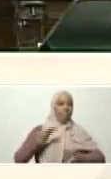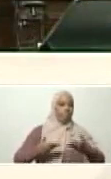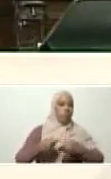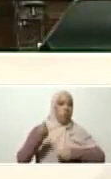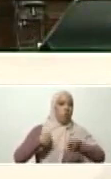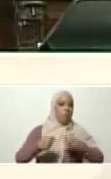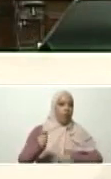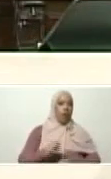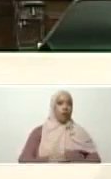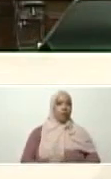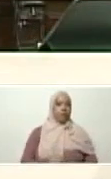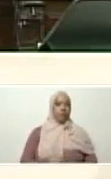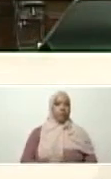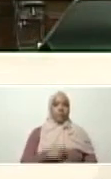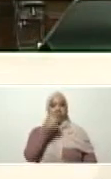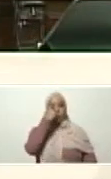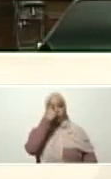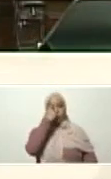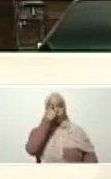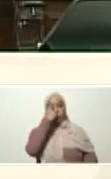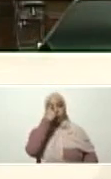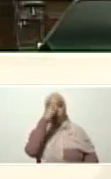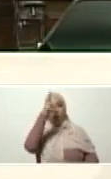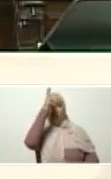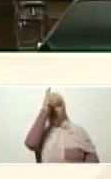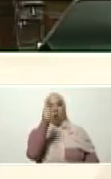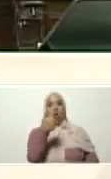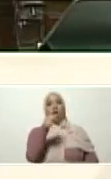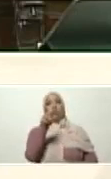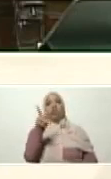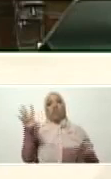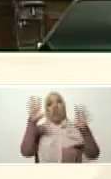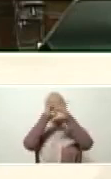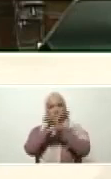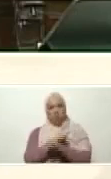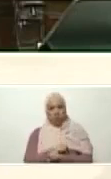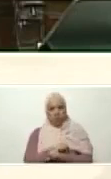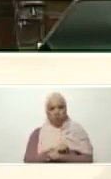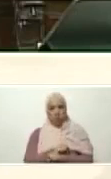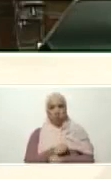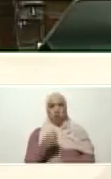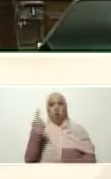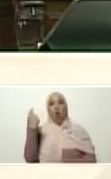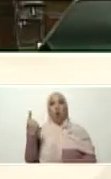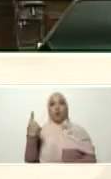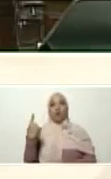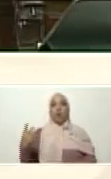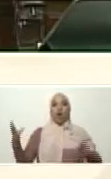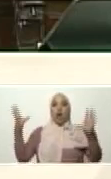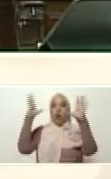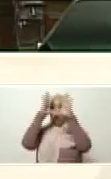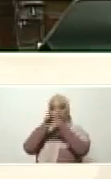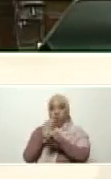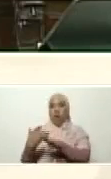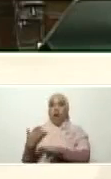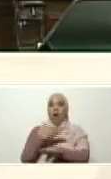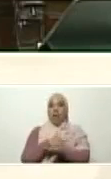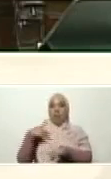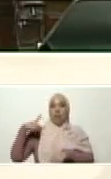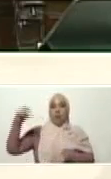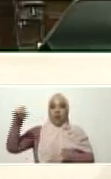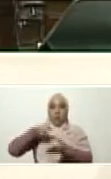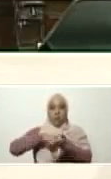día estuve como hasta la... Nosotros salimos para Egipto a las 12 de la noche, estuvimos hasta las 11 de la noche revisando antes de salir el